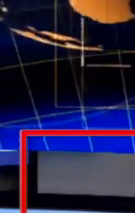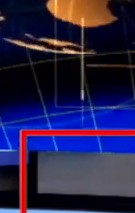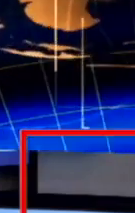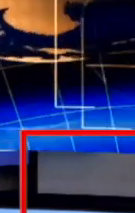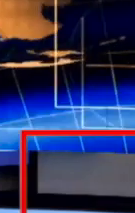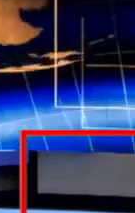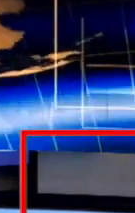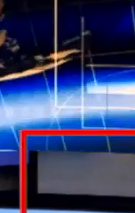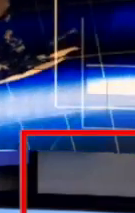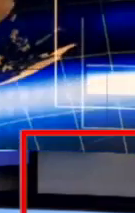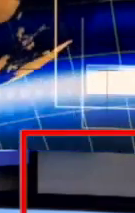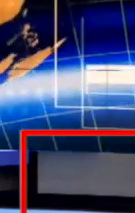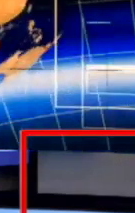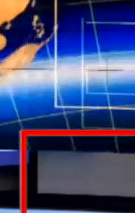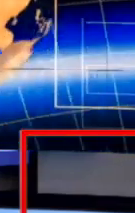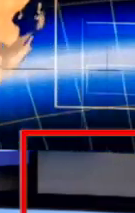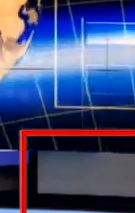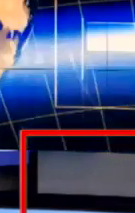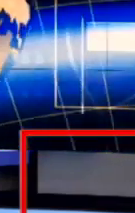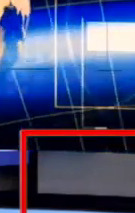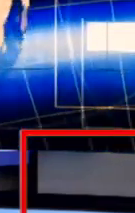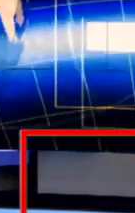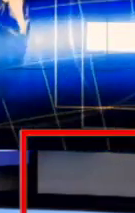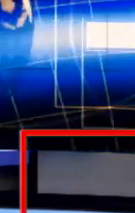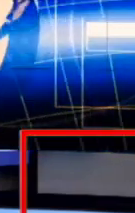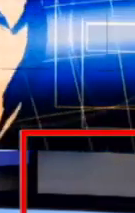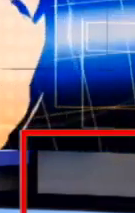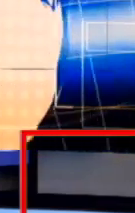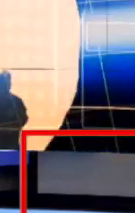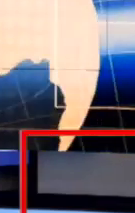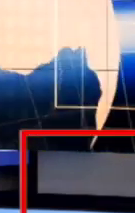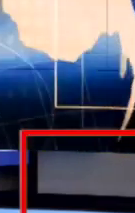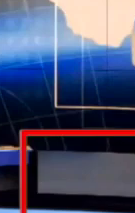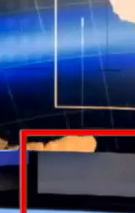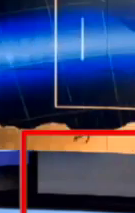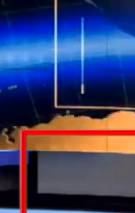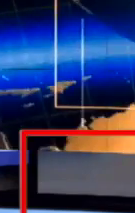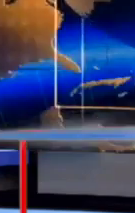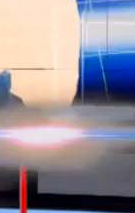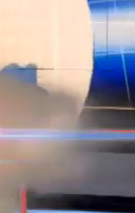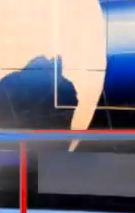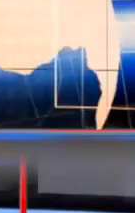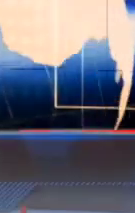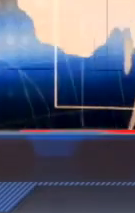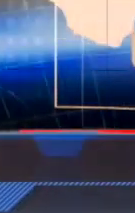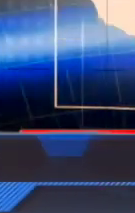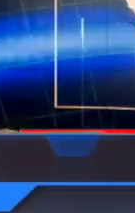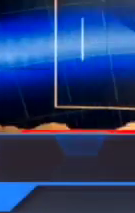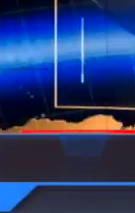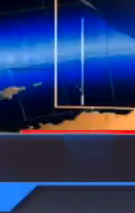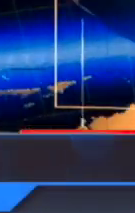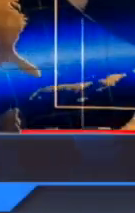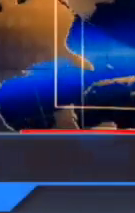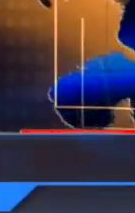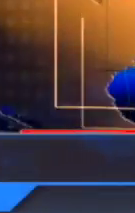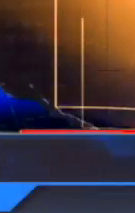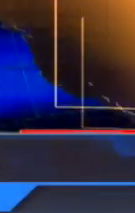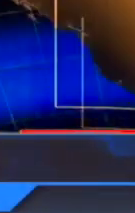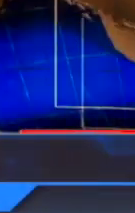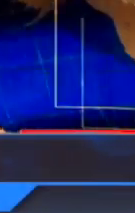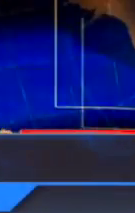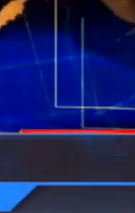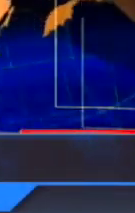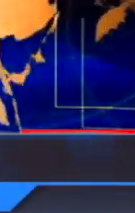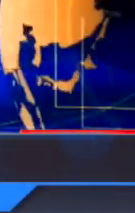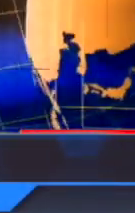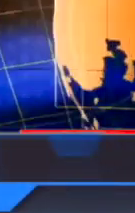que nos apoyen compartiendo los contenidos que tenemos para todos ustedes. Yo soy Carolina García de la Unidad de Investigación